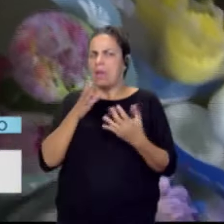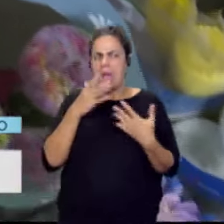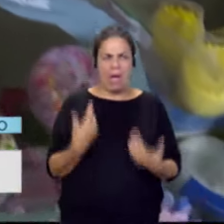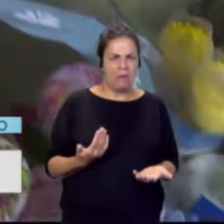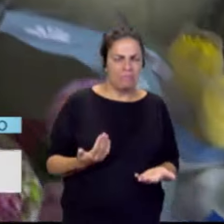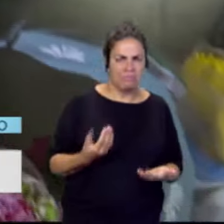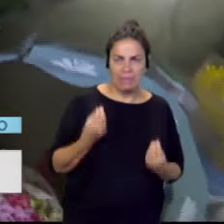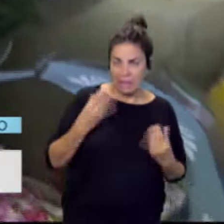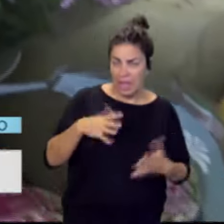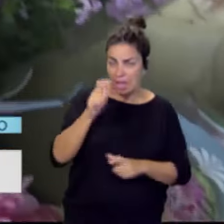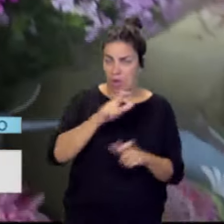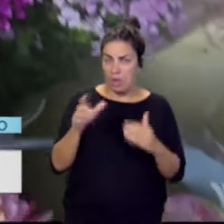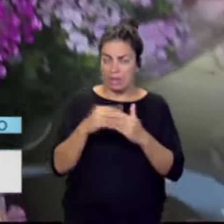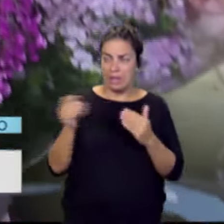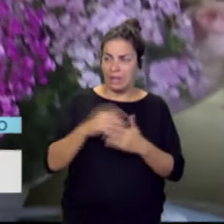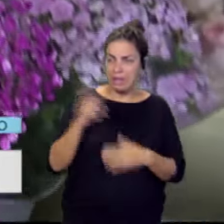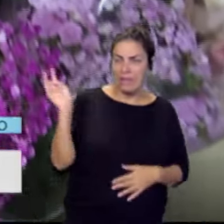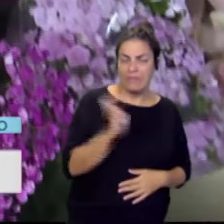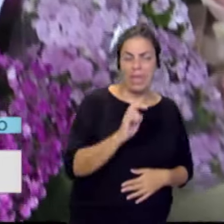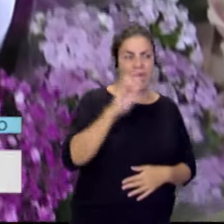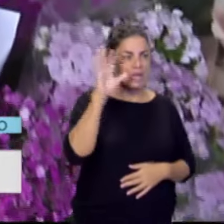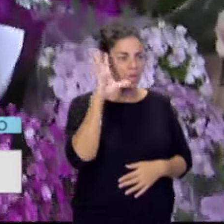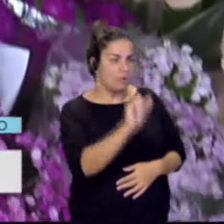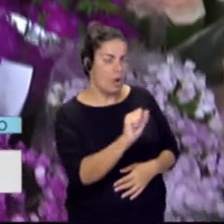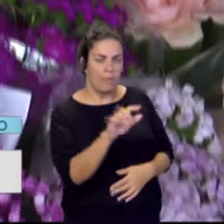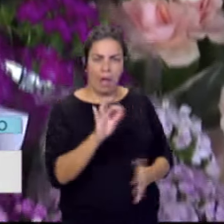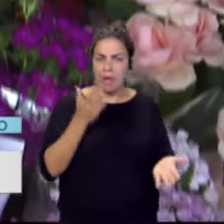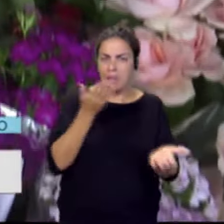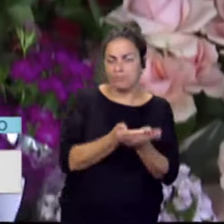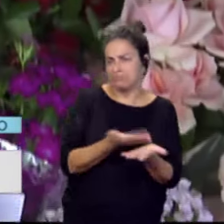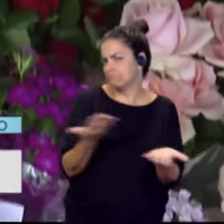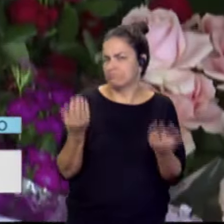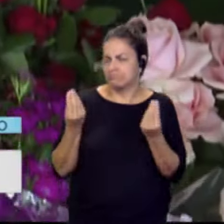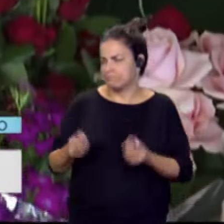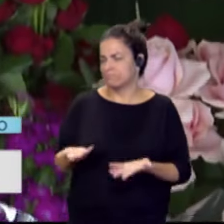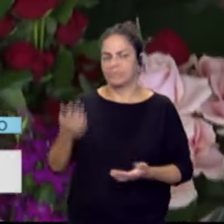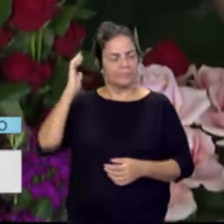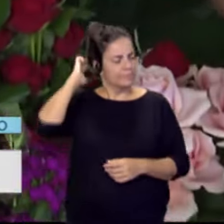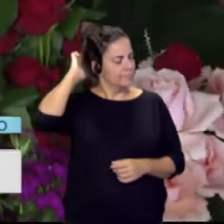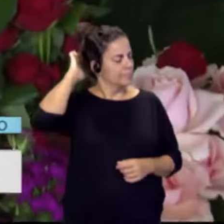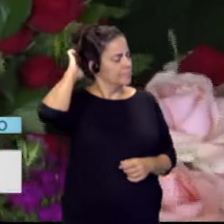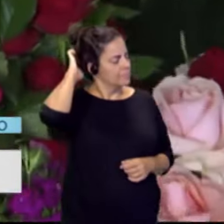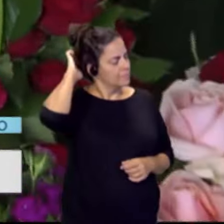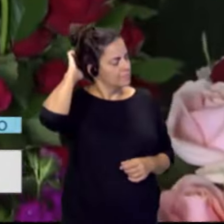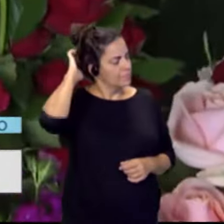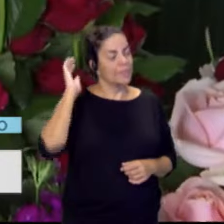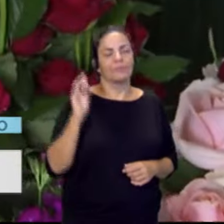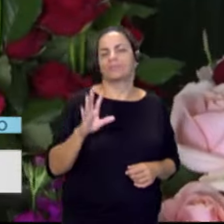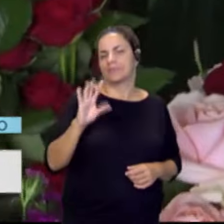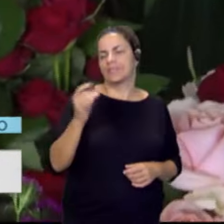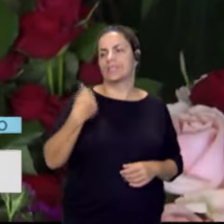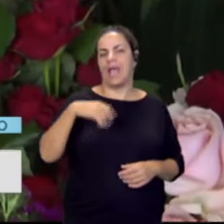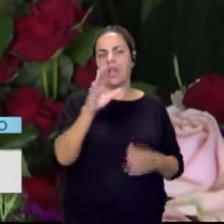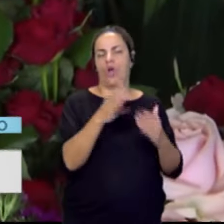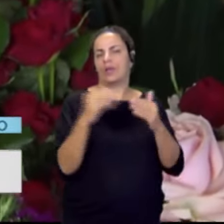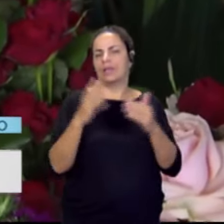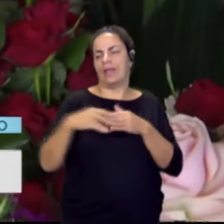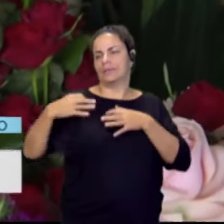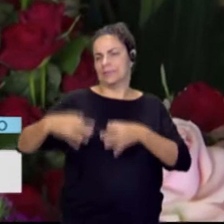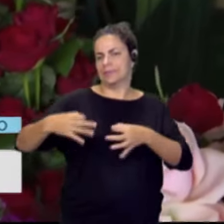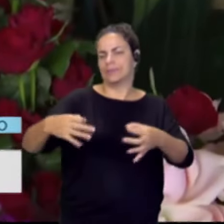compran? ¿Es muy pronto todavía? ¿Encargan? ¿Qué hacen? Efectivamente, pues sí, ya nuestra clientela cotidiana pues ya está haciendo sus